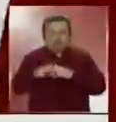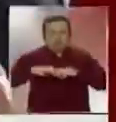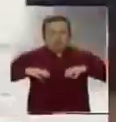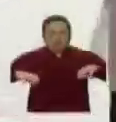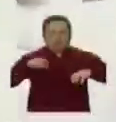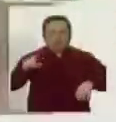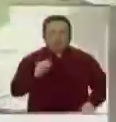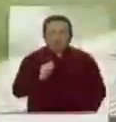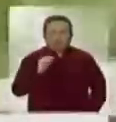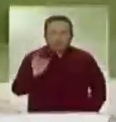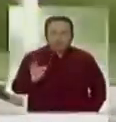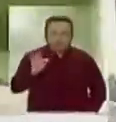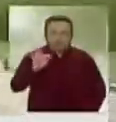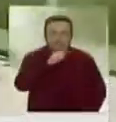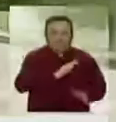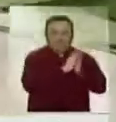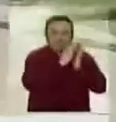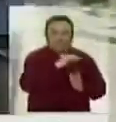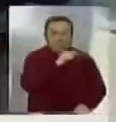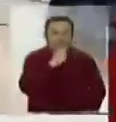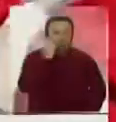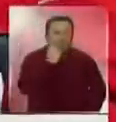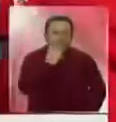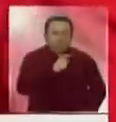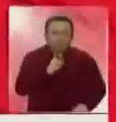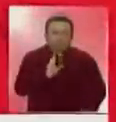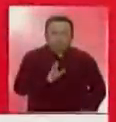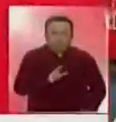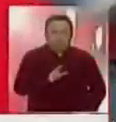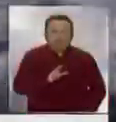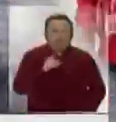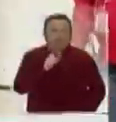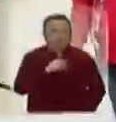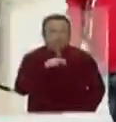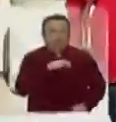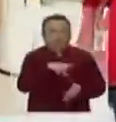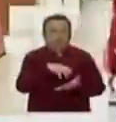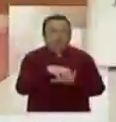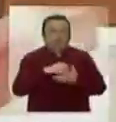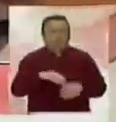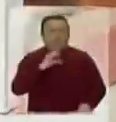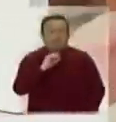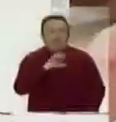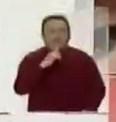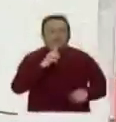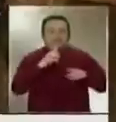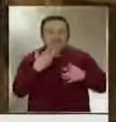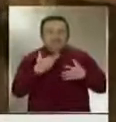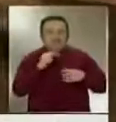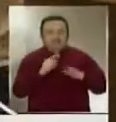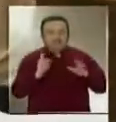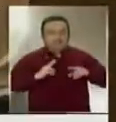San Bernardo, 2 comunas ya en transición, Maipú y Cerrillos, y el Plaza Oeste ya estaba funcionando el día de